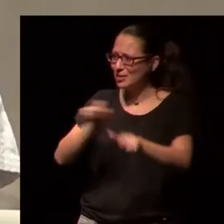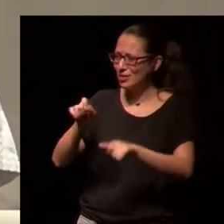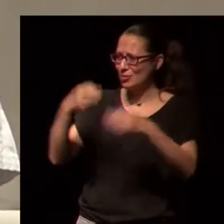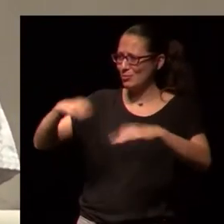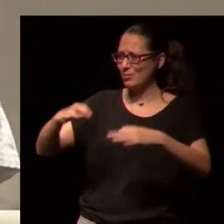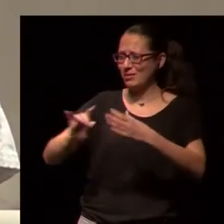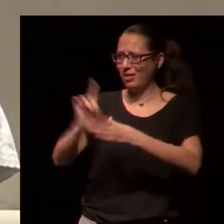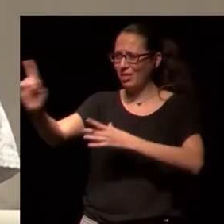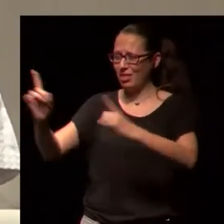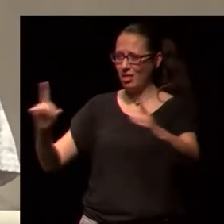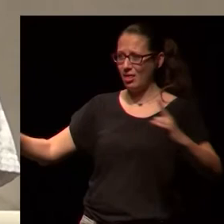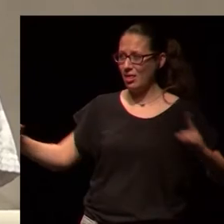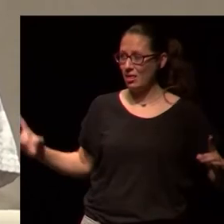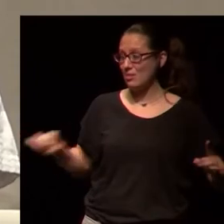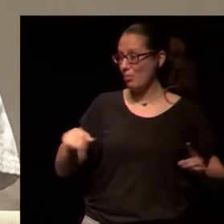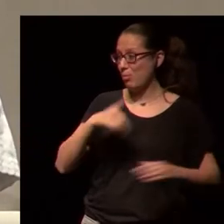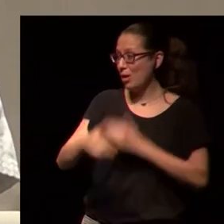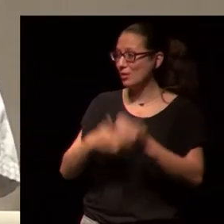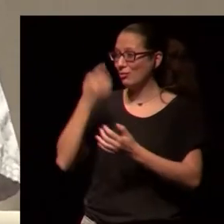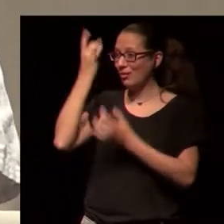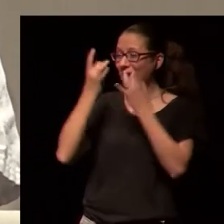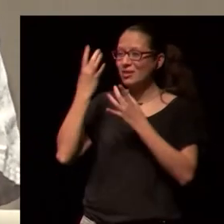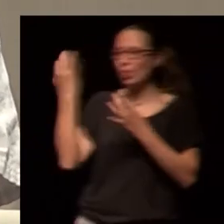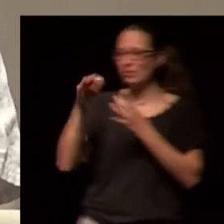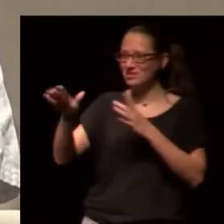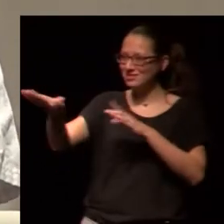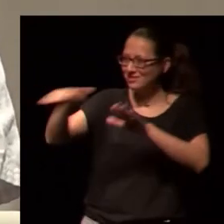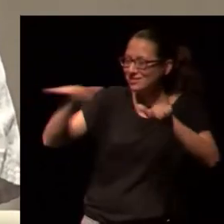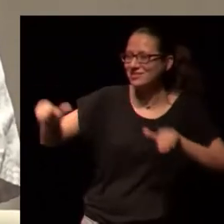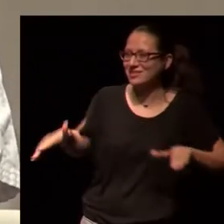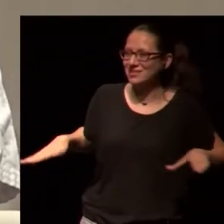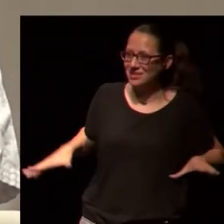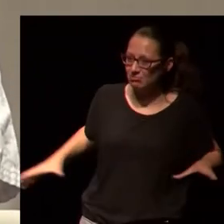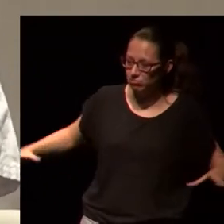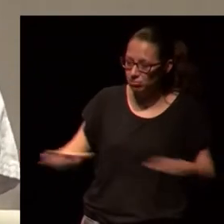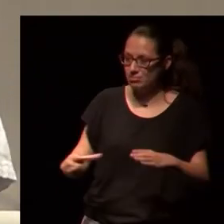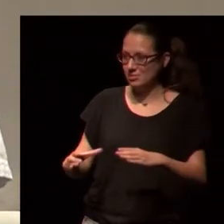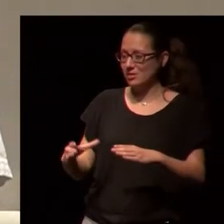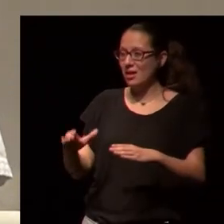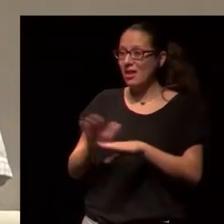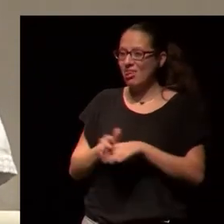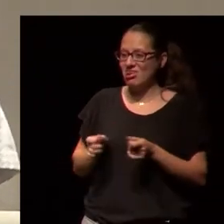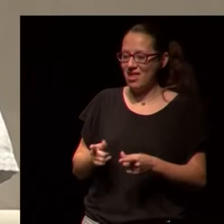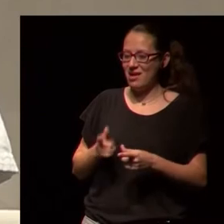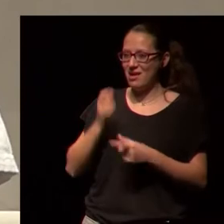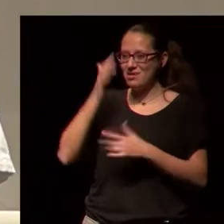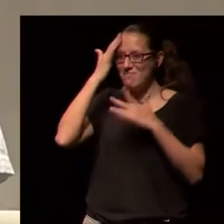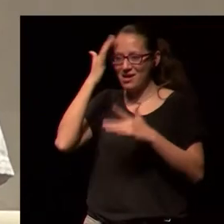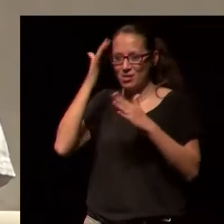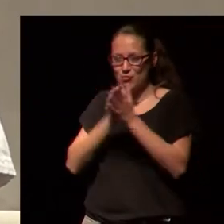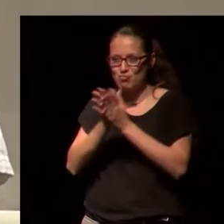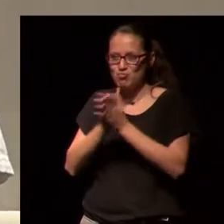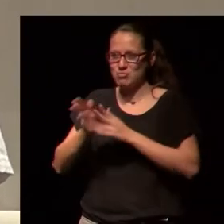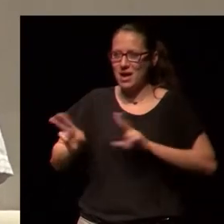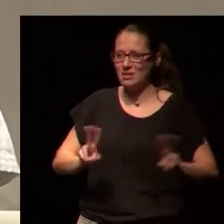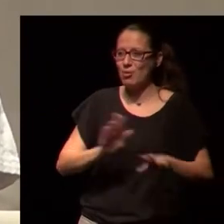en estos procesos creativos que activan las imaginaciones para que puedan imaginar y crear